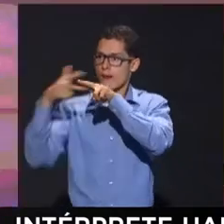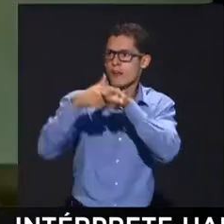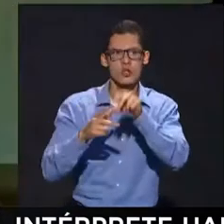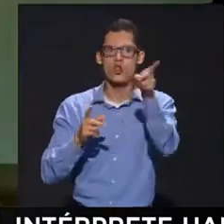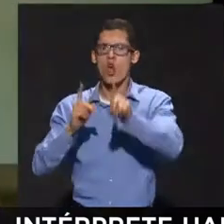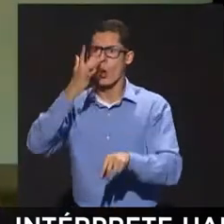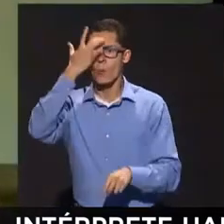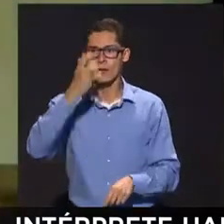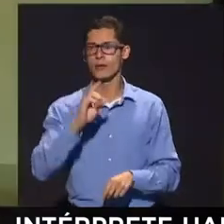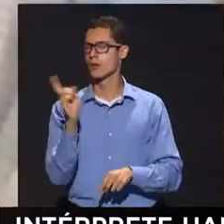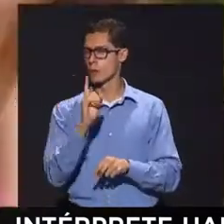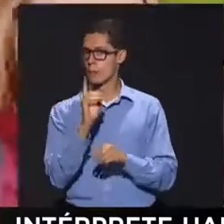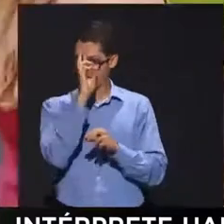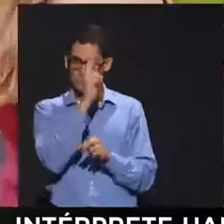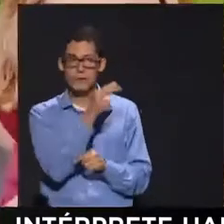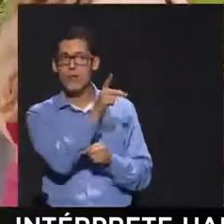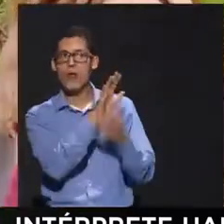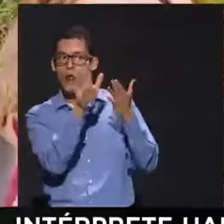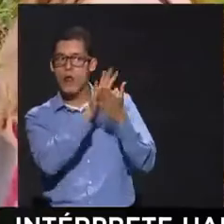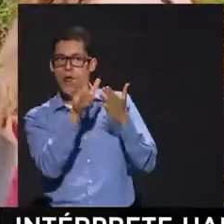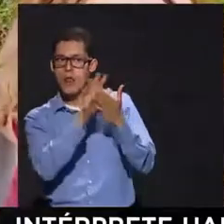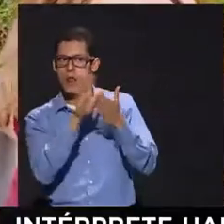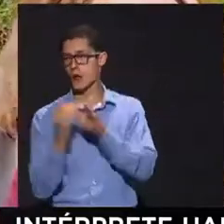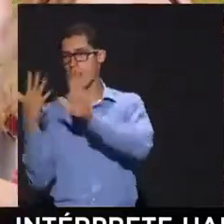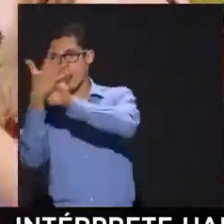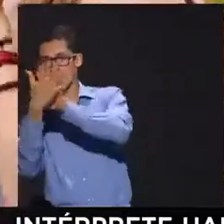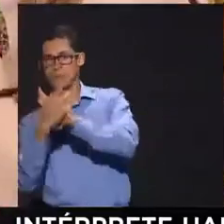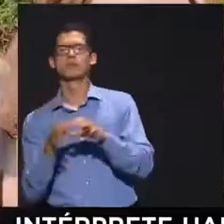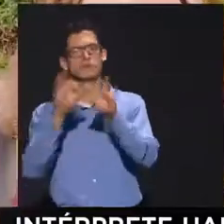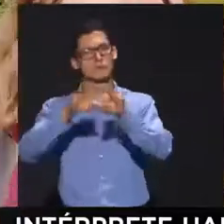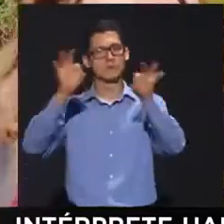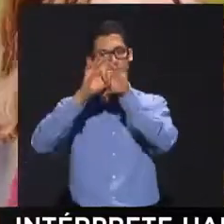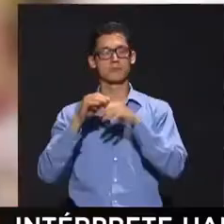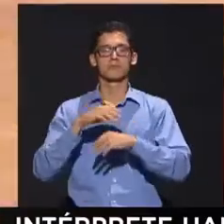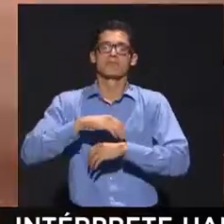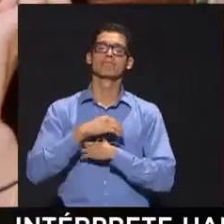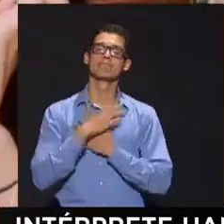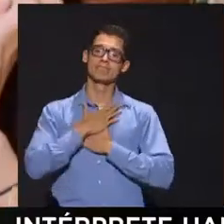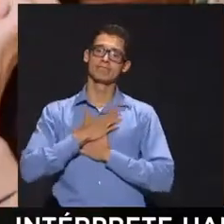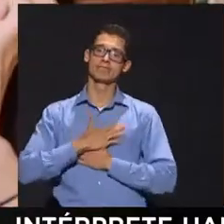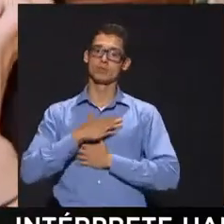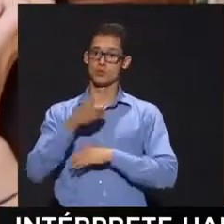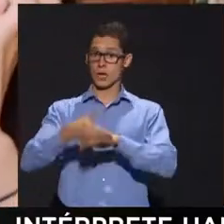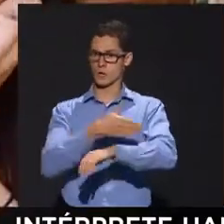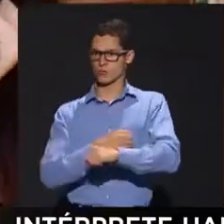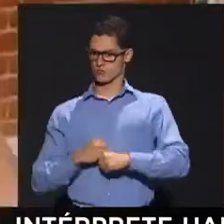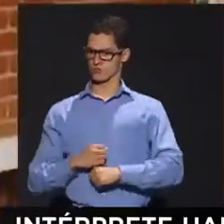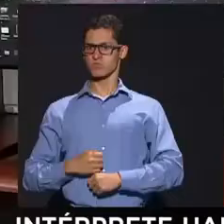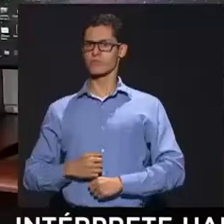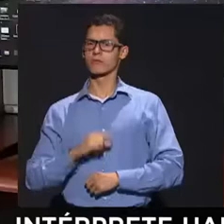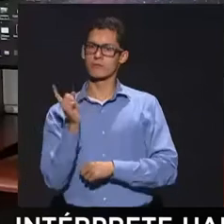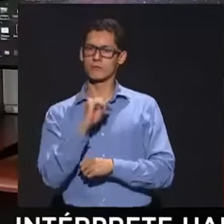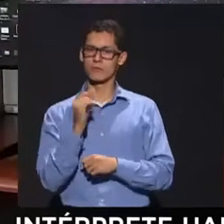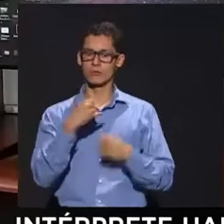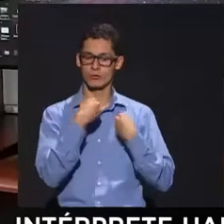Las interrupciones, una postura cerrada dificultan el debate, en cambio una postura relajada de apertura generan empatía en el